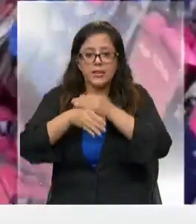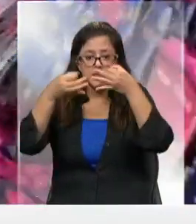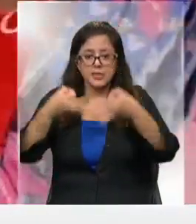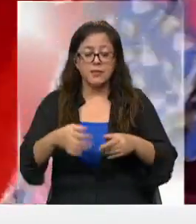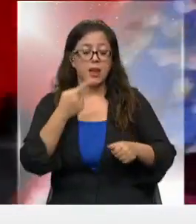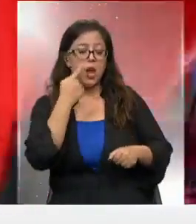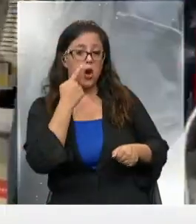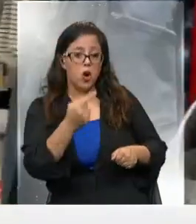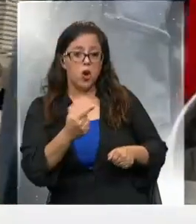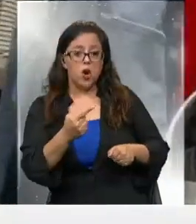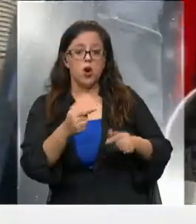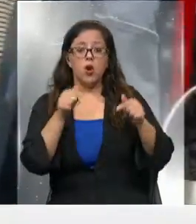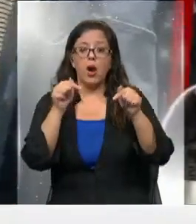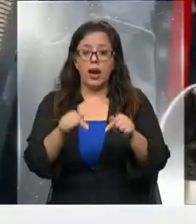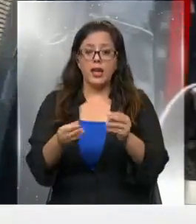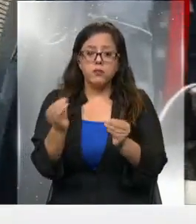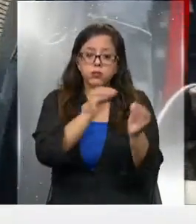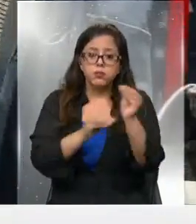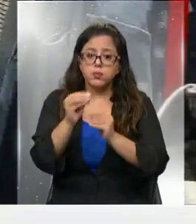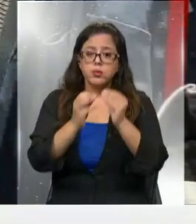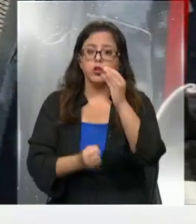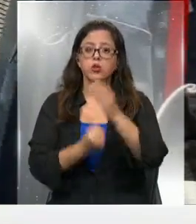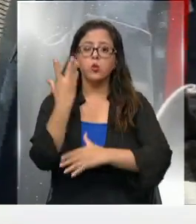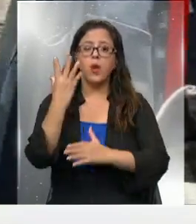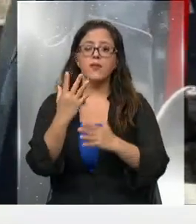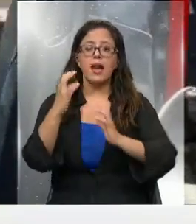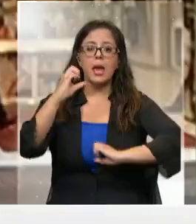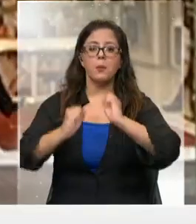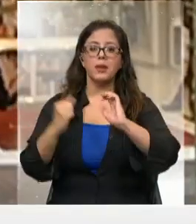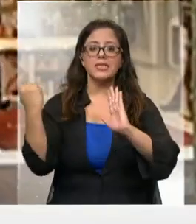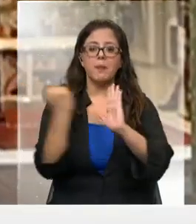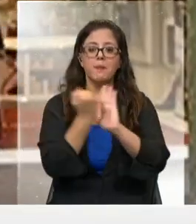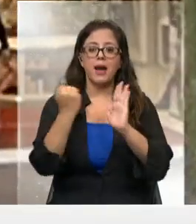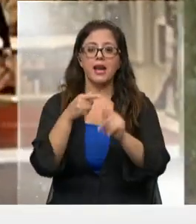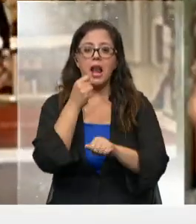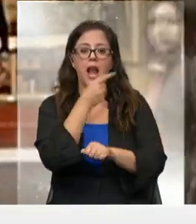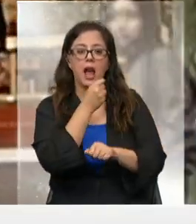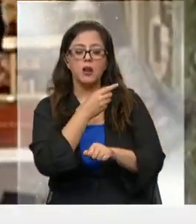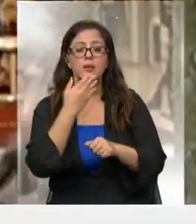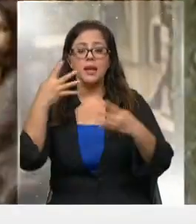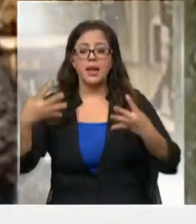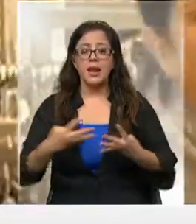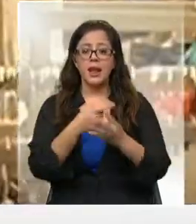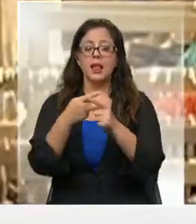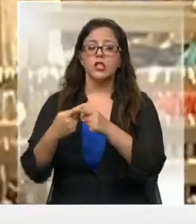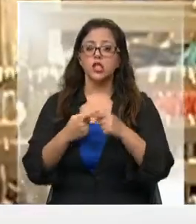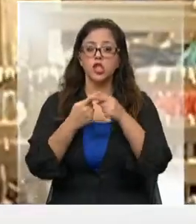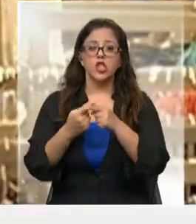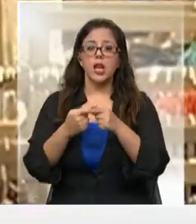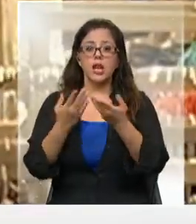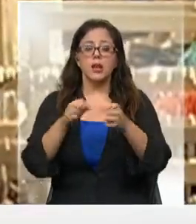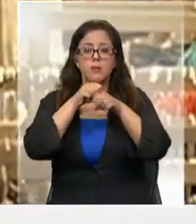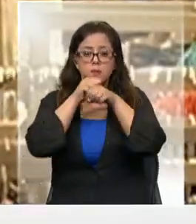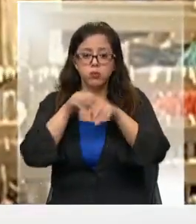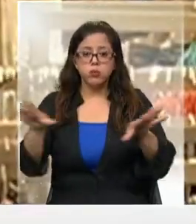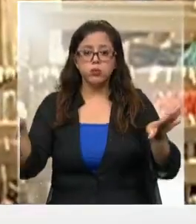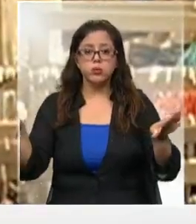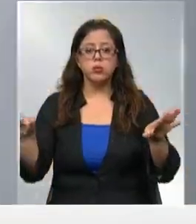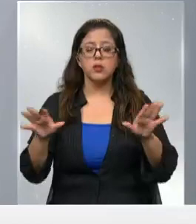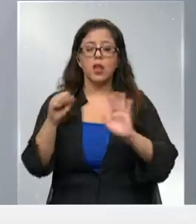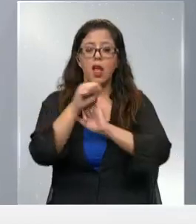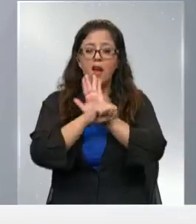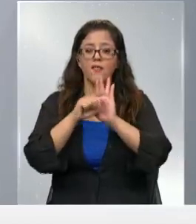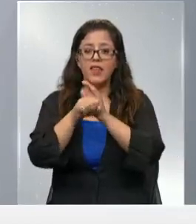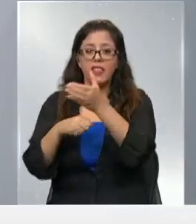fíjese bien, porque se estarían sumando nuevas marcas a esta denuncia. Incluso en redes sociales ya se han viralizado nuevos